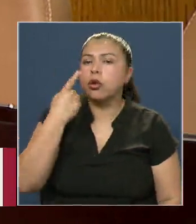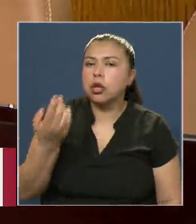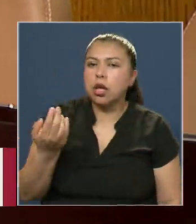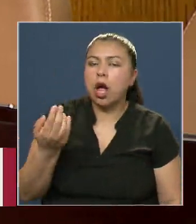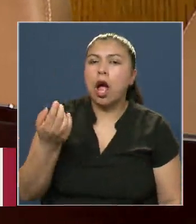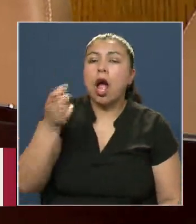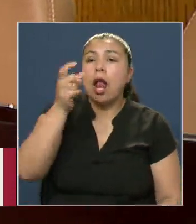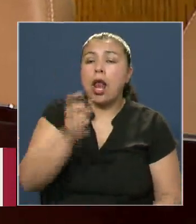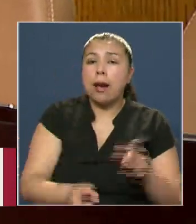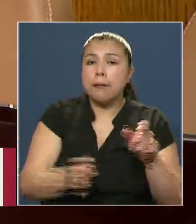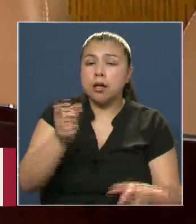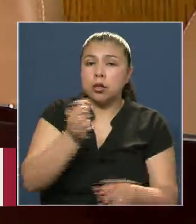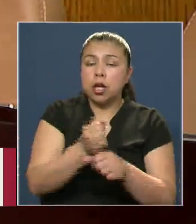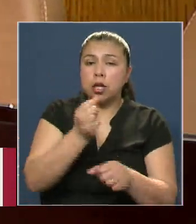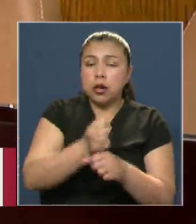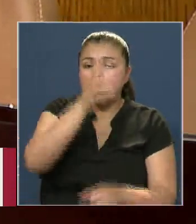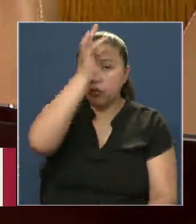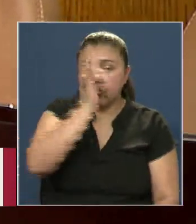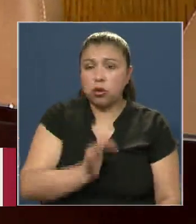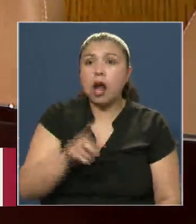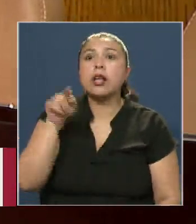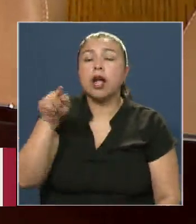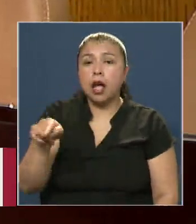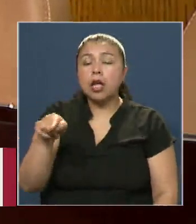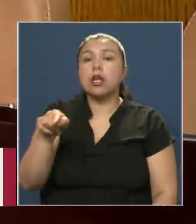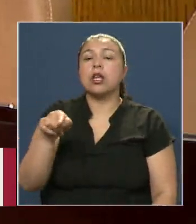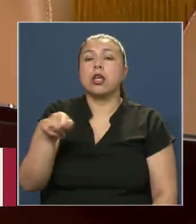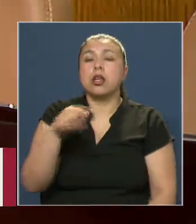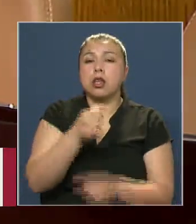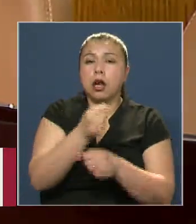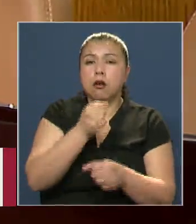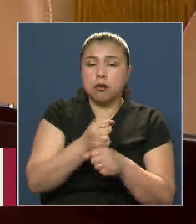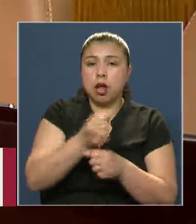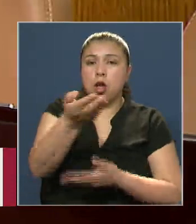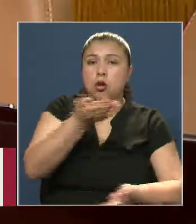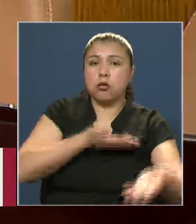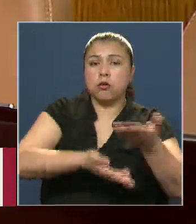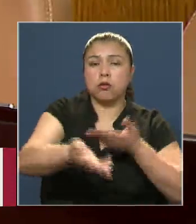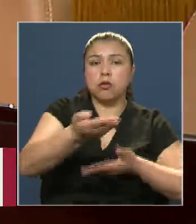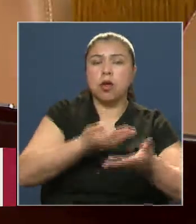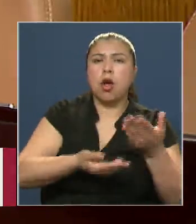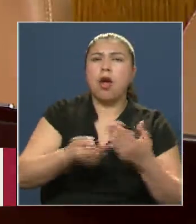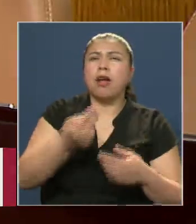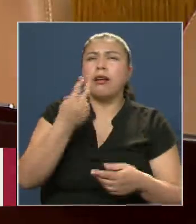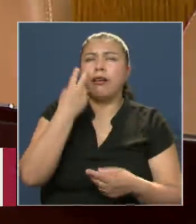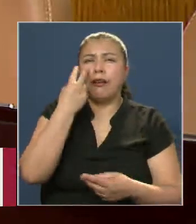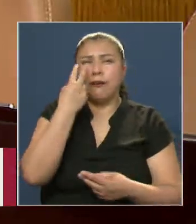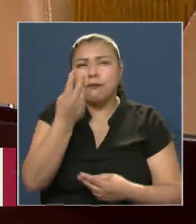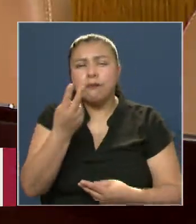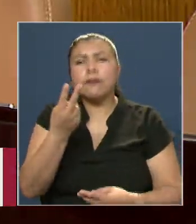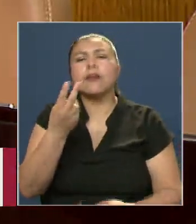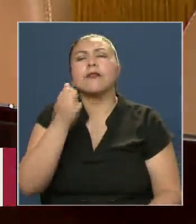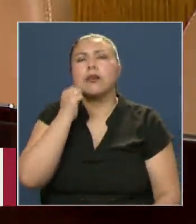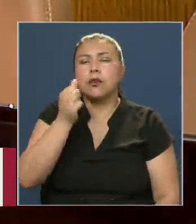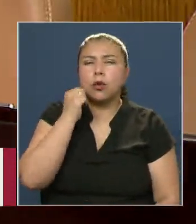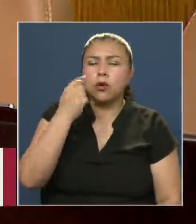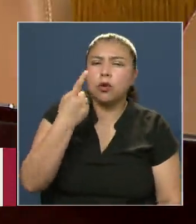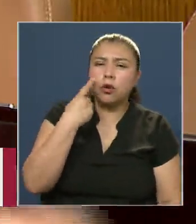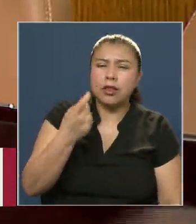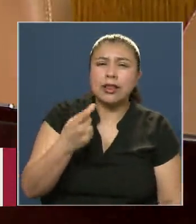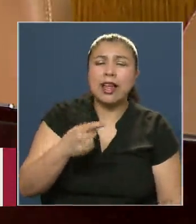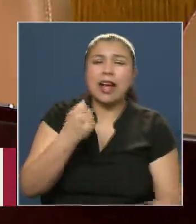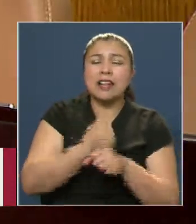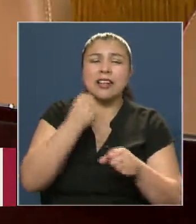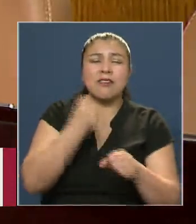y los trabajadores que están ahí, que conviven todos los días con esta realidad, trabajan en la